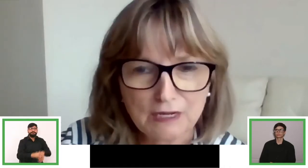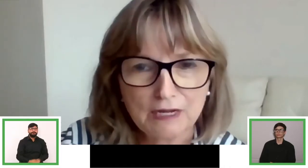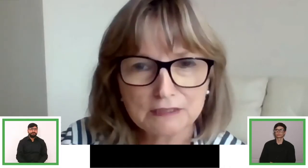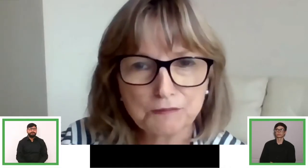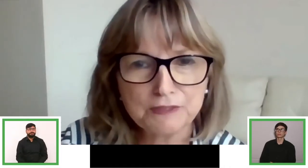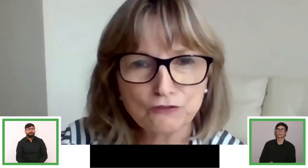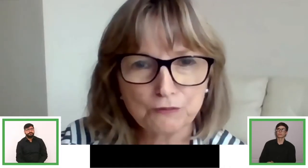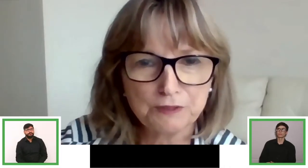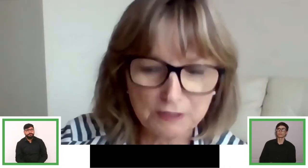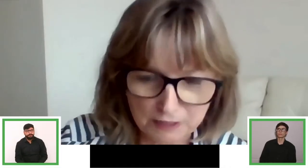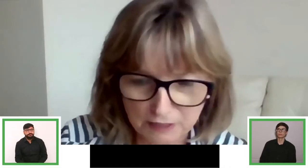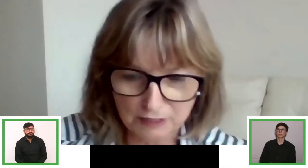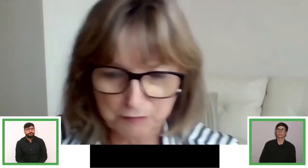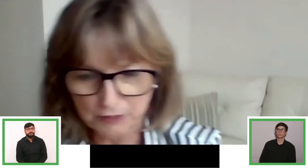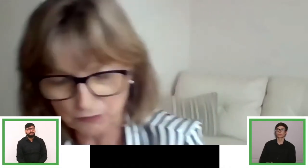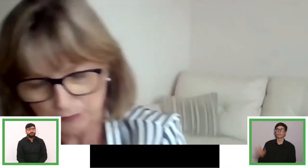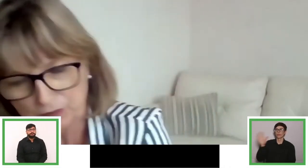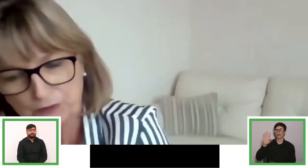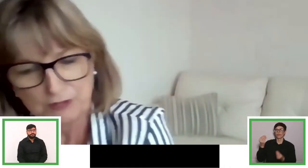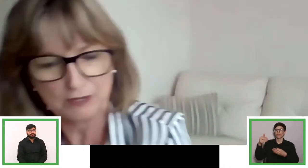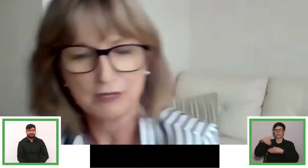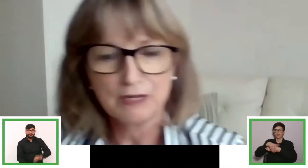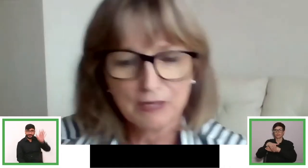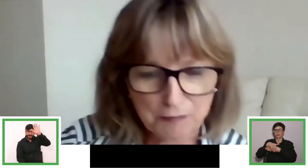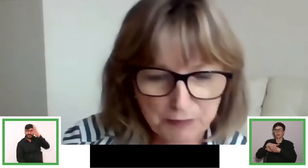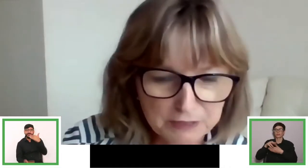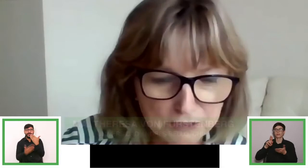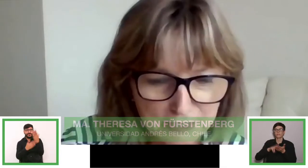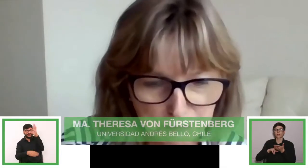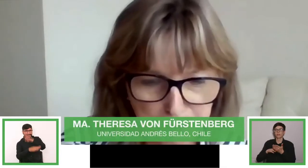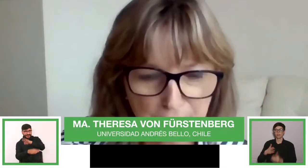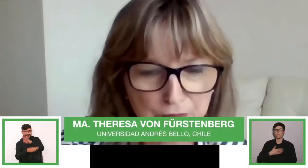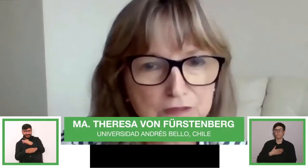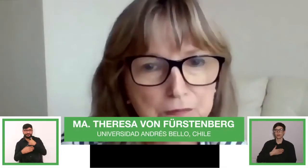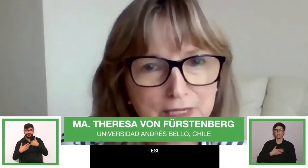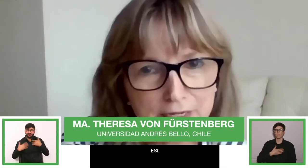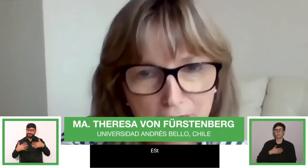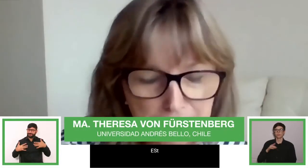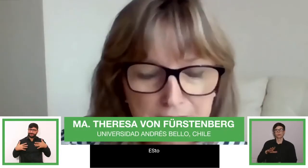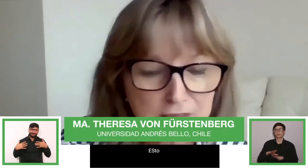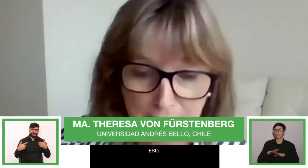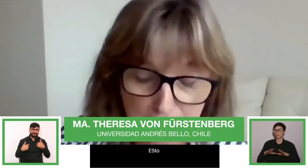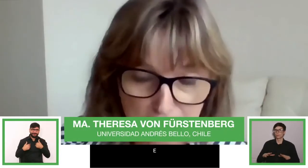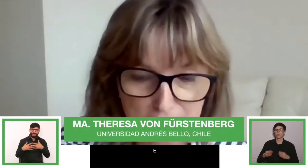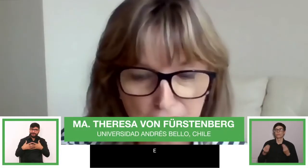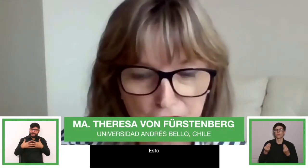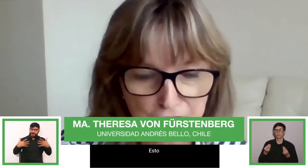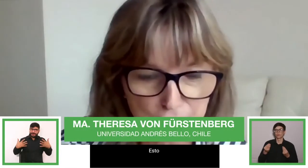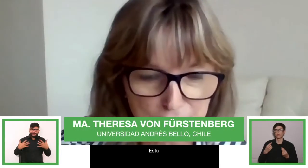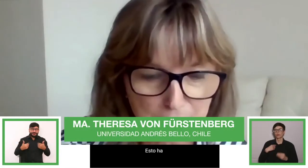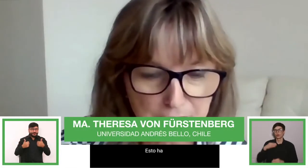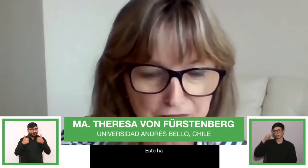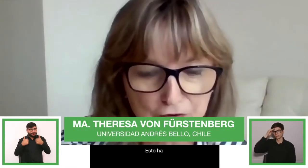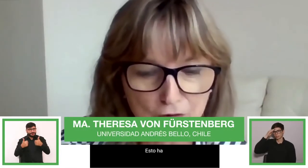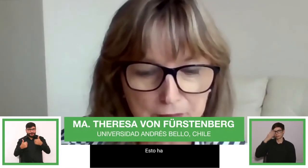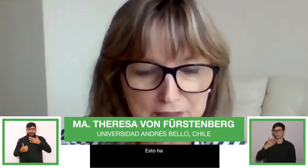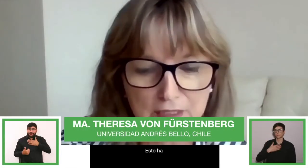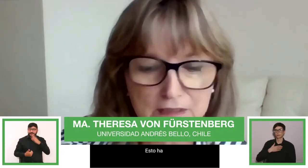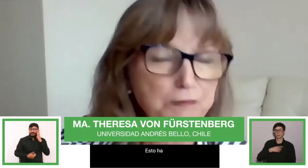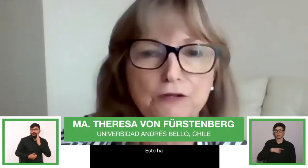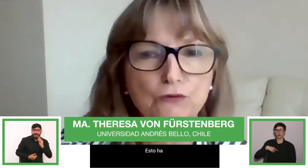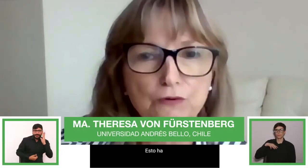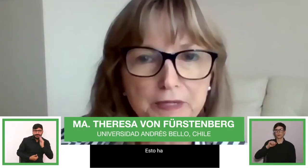Buenas tardes. Esto ha sido algo muy increíble como experiencia. Mi nombre es María Teresa